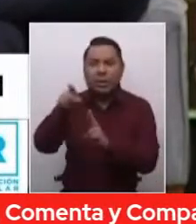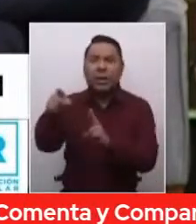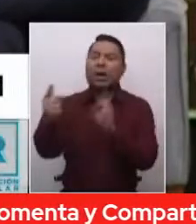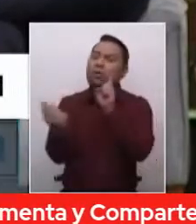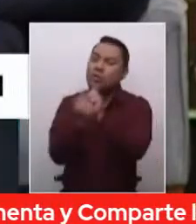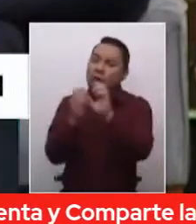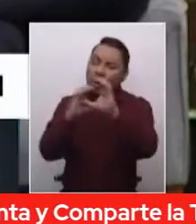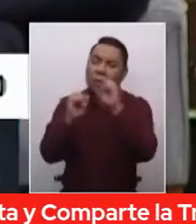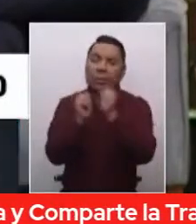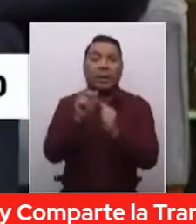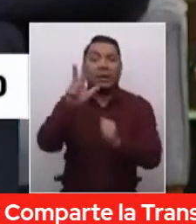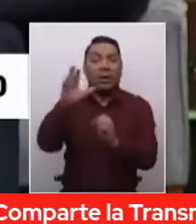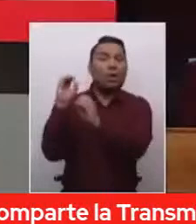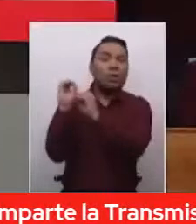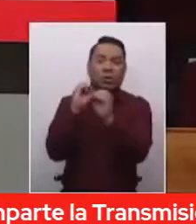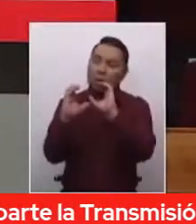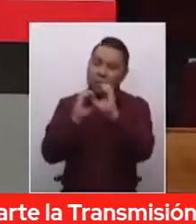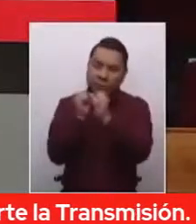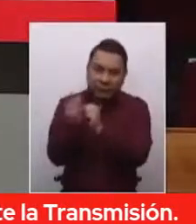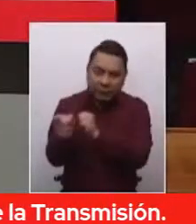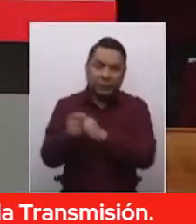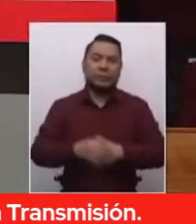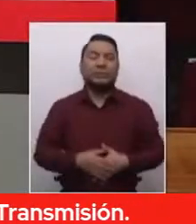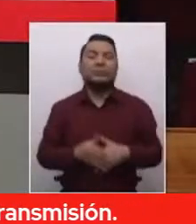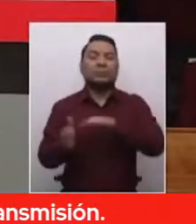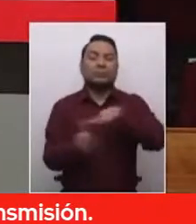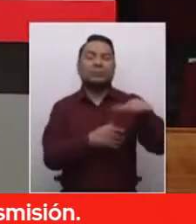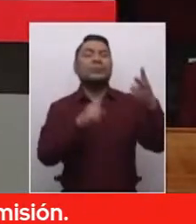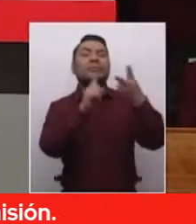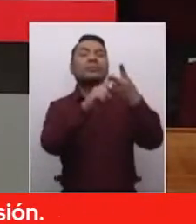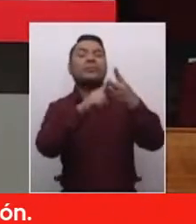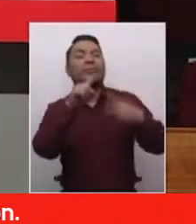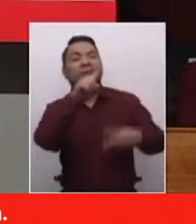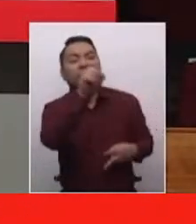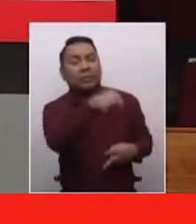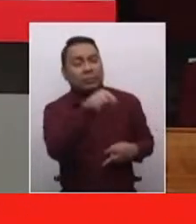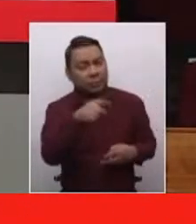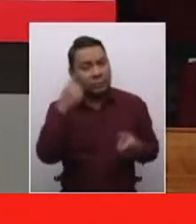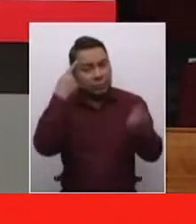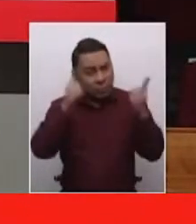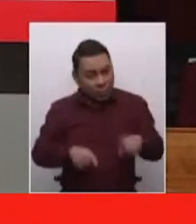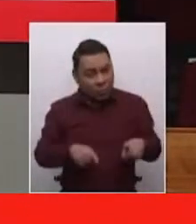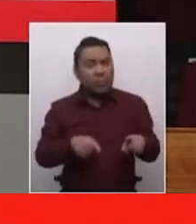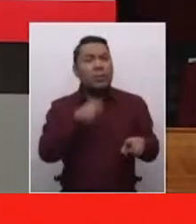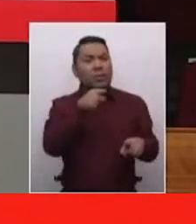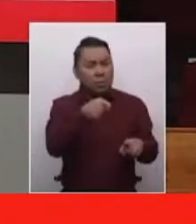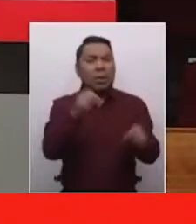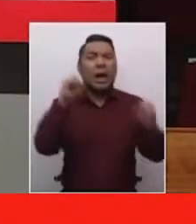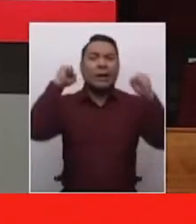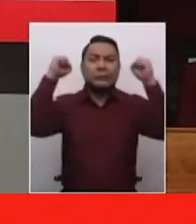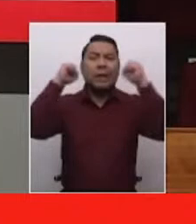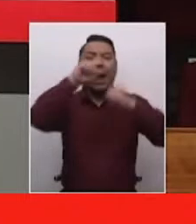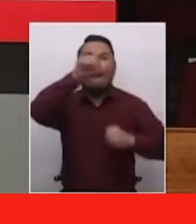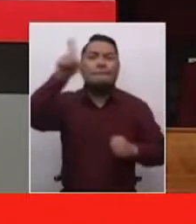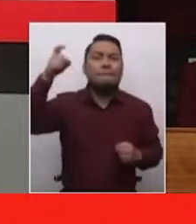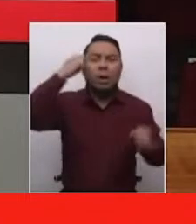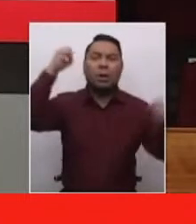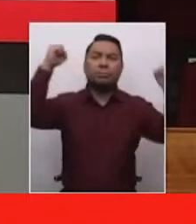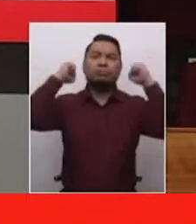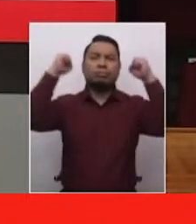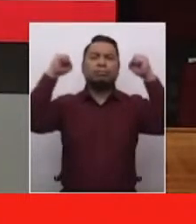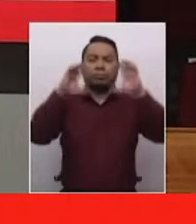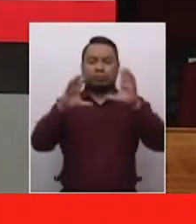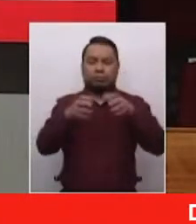del día 3 de octubre. Tiempo. Segunda pregunta. ¿Está de acuerdo con que se realicen manifestaciones políticas o marchas